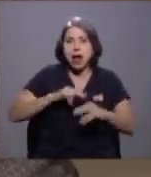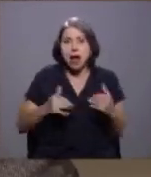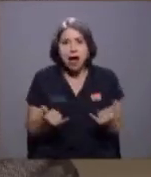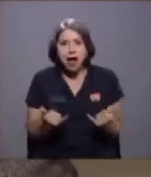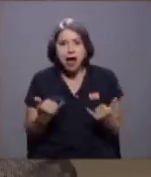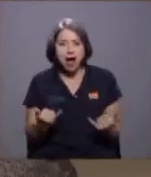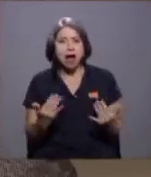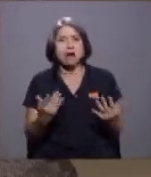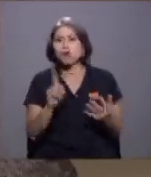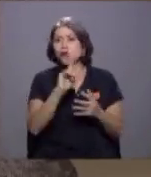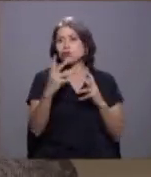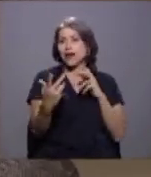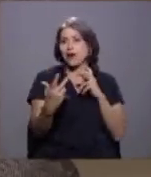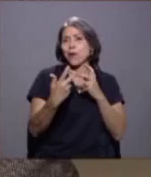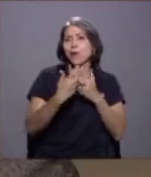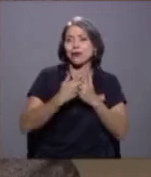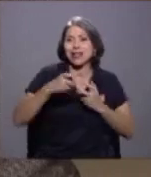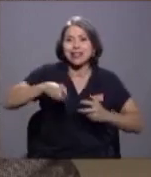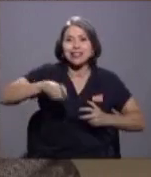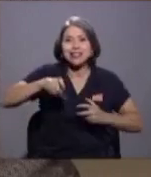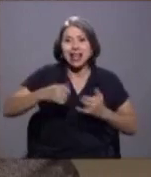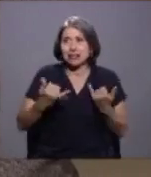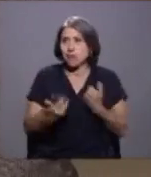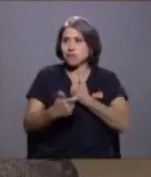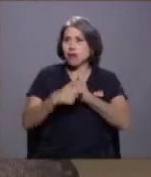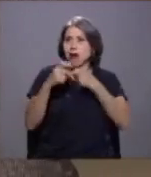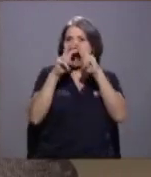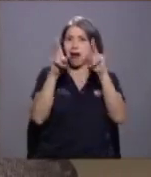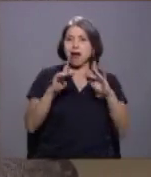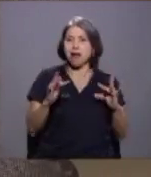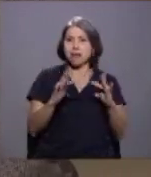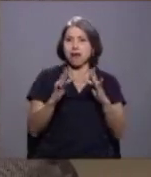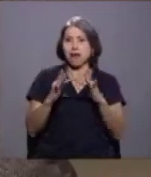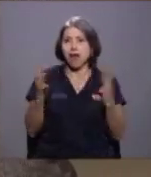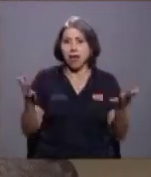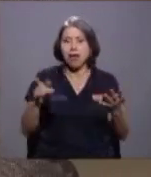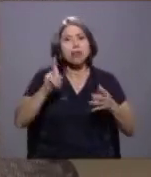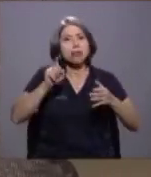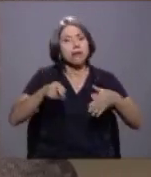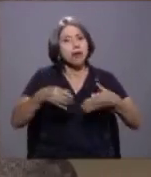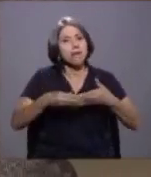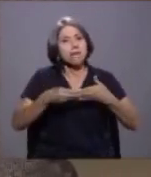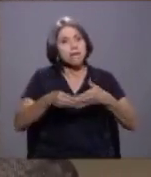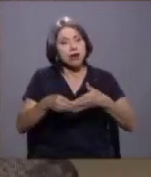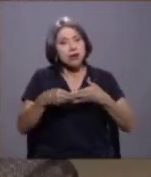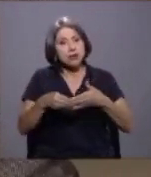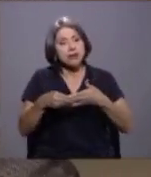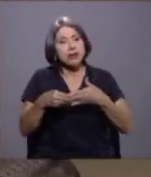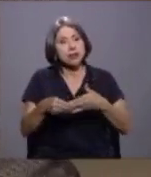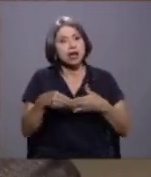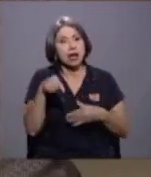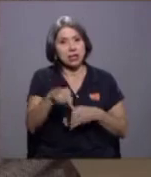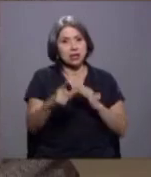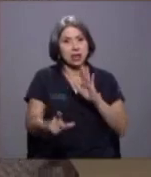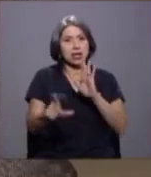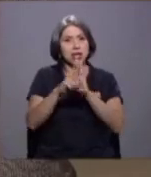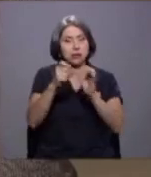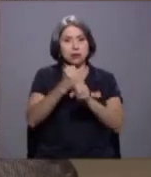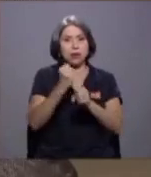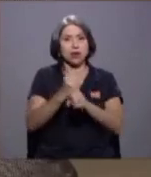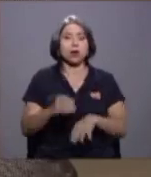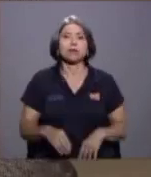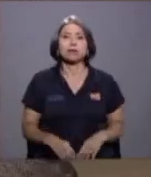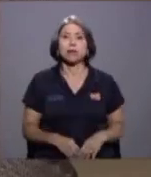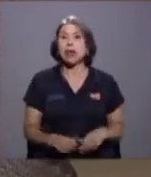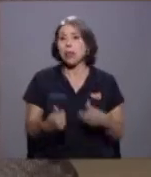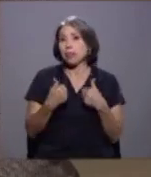de la era del Internet, ¿verdad? Entonces, tenemos que flexibilizar esta legislación laboral. Tenemos